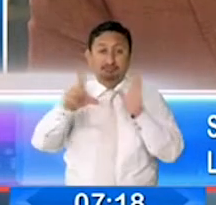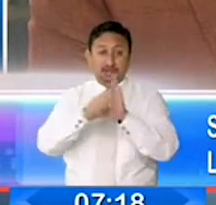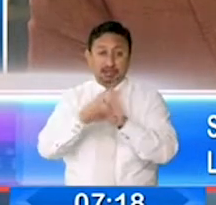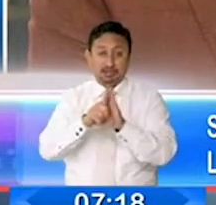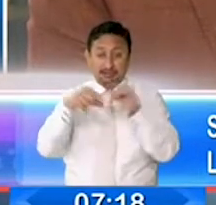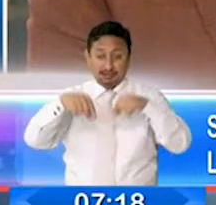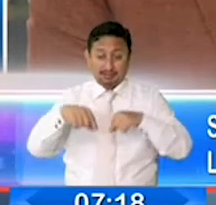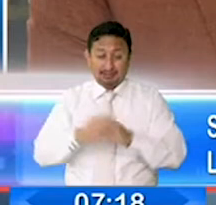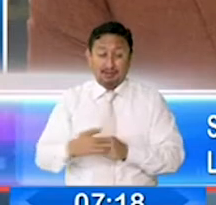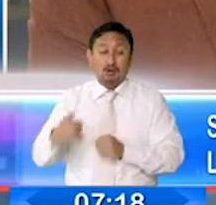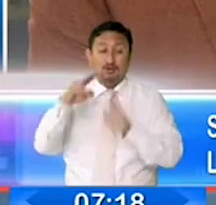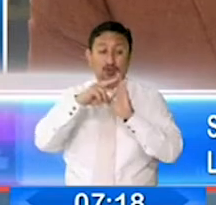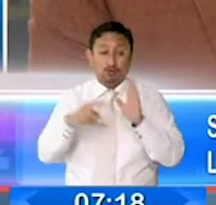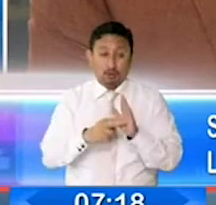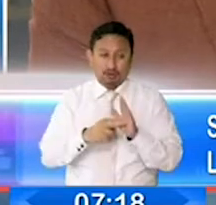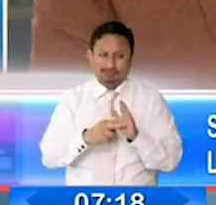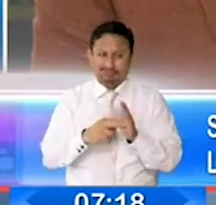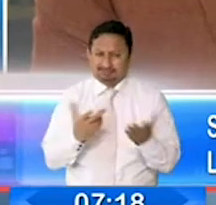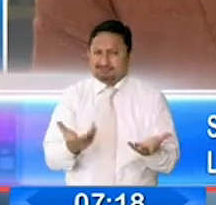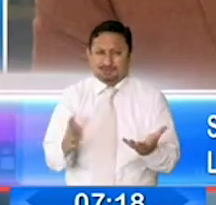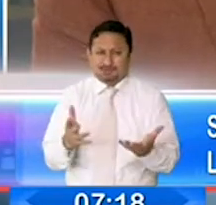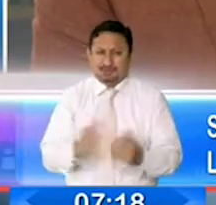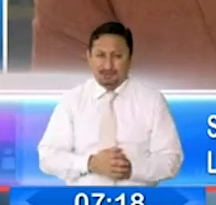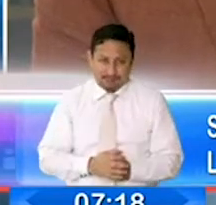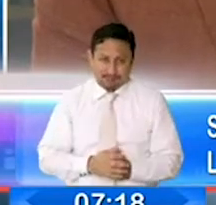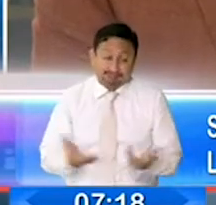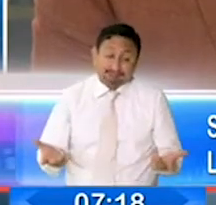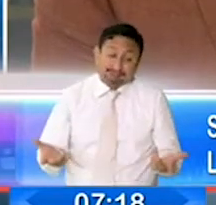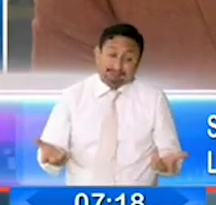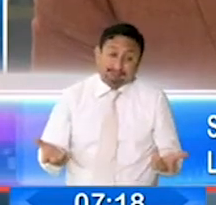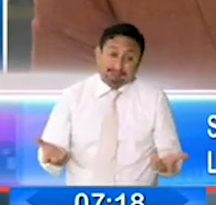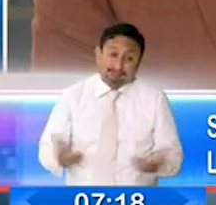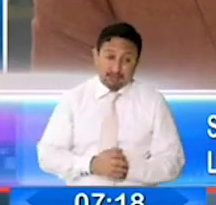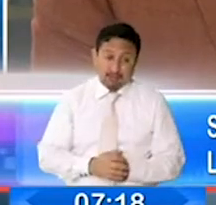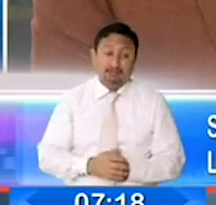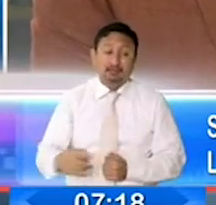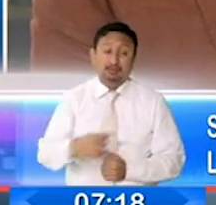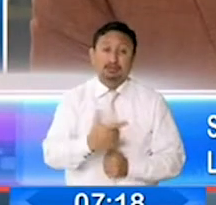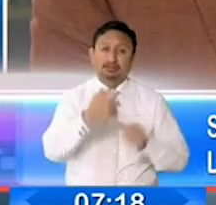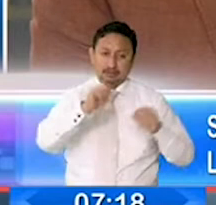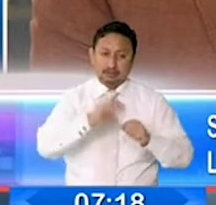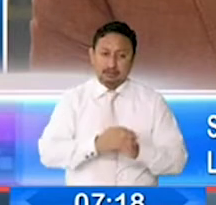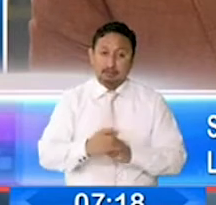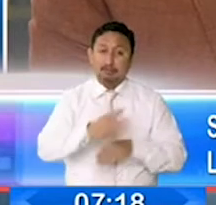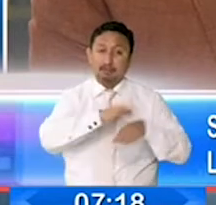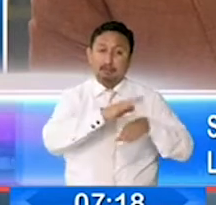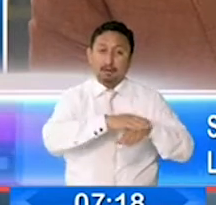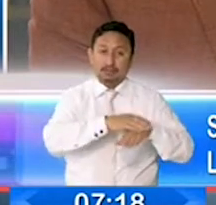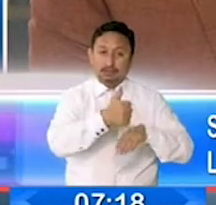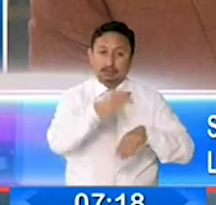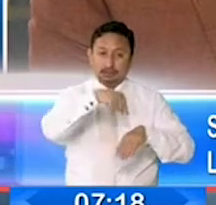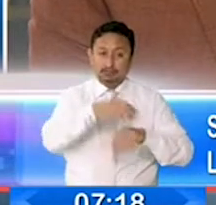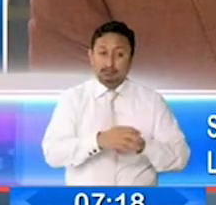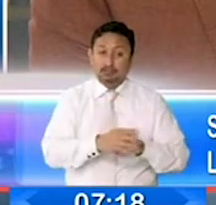no funcionan o las normas establecidas. Es, claro, una, de alguna manera un llamado adecuado, pero que en